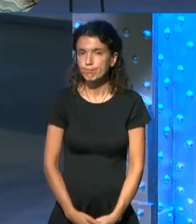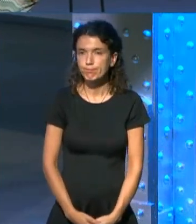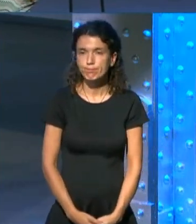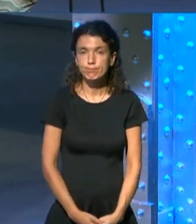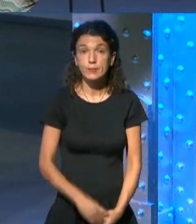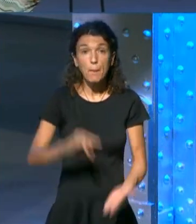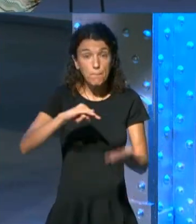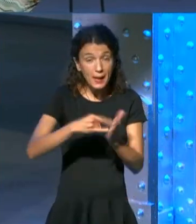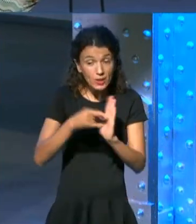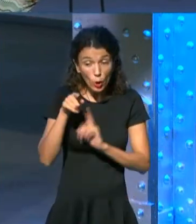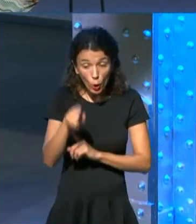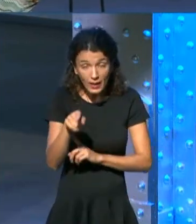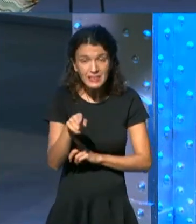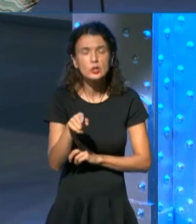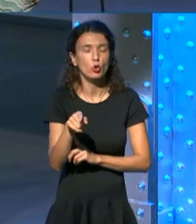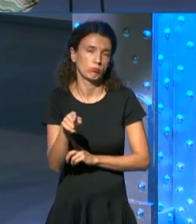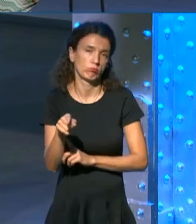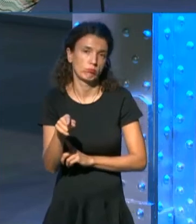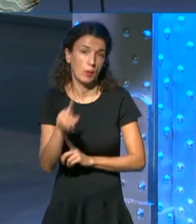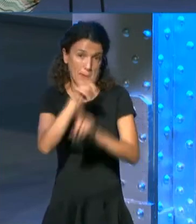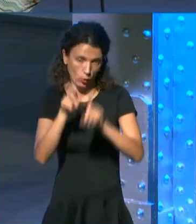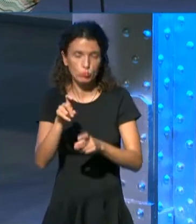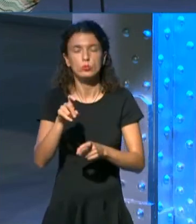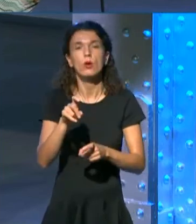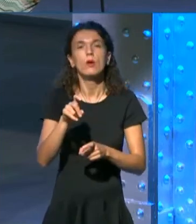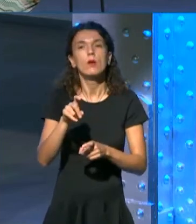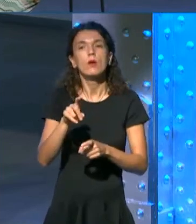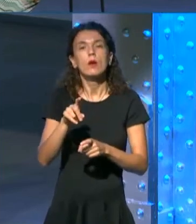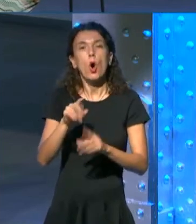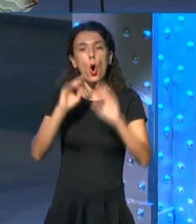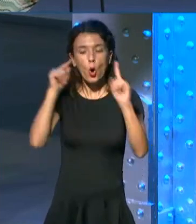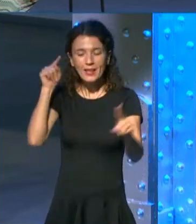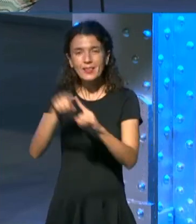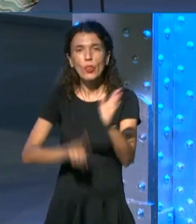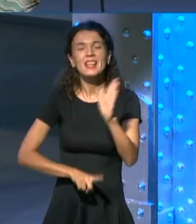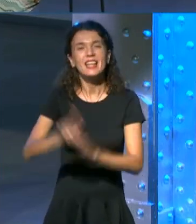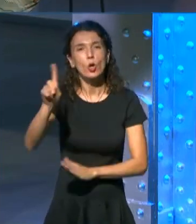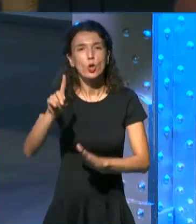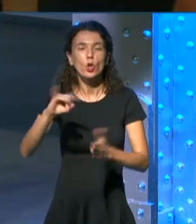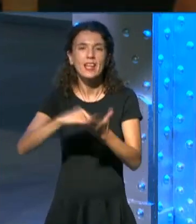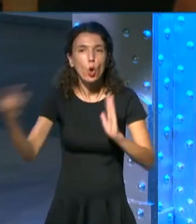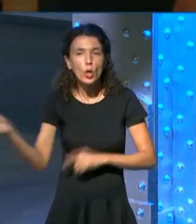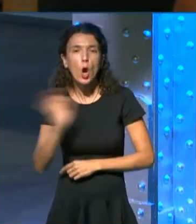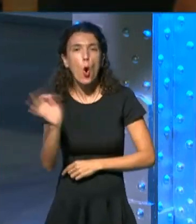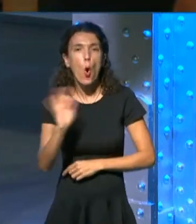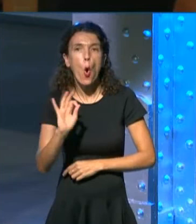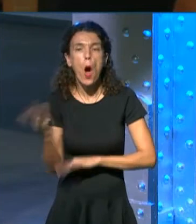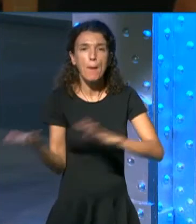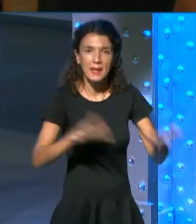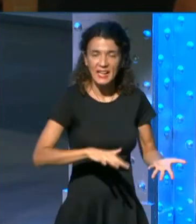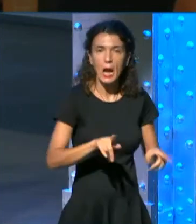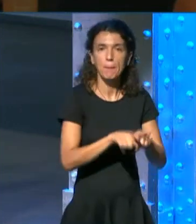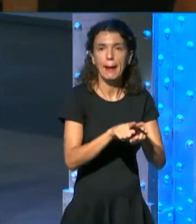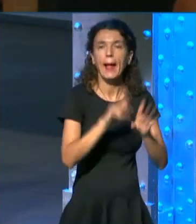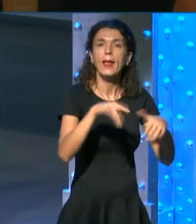¿Estos métodos están fundamentalmente enfocados a desarrollos tecnológicos o se pueden aplicar también en la